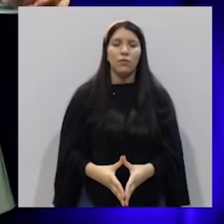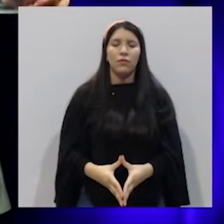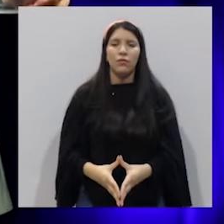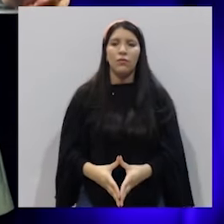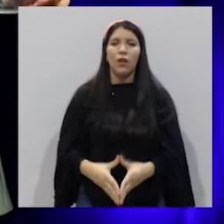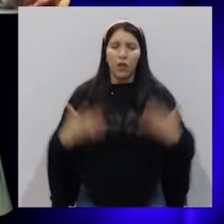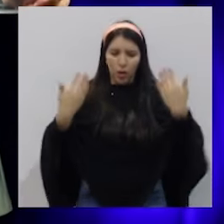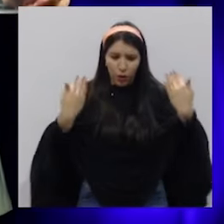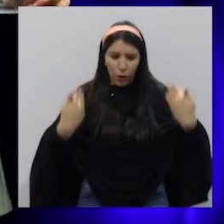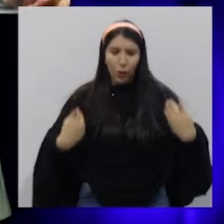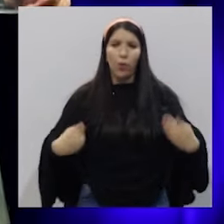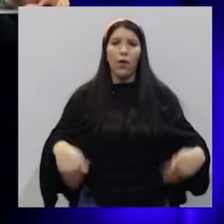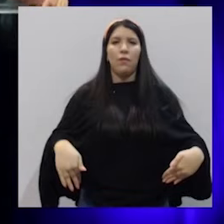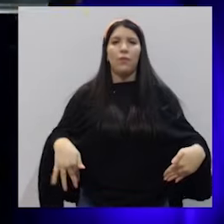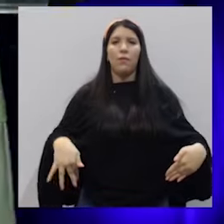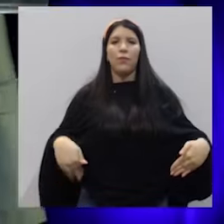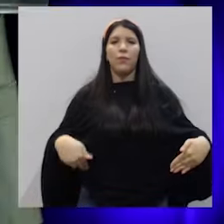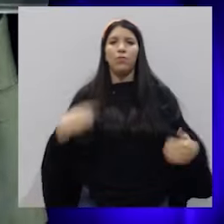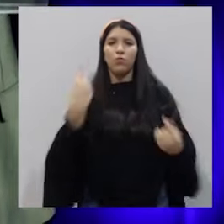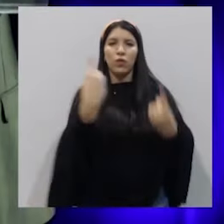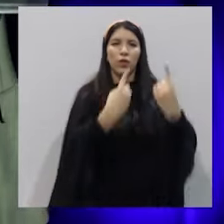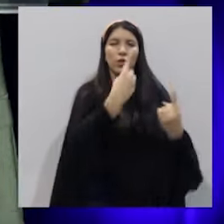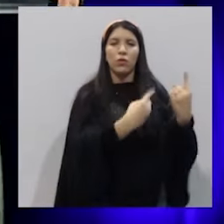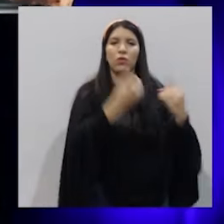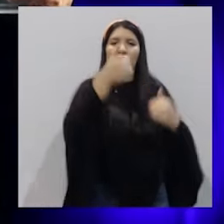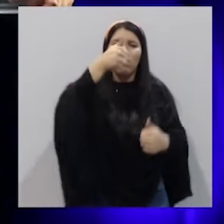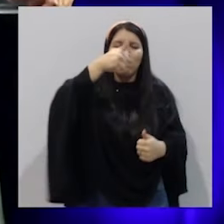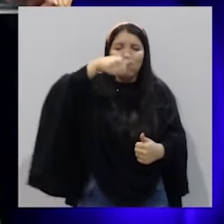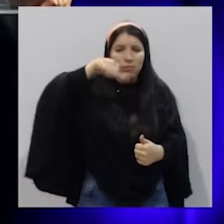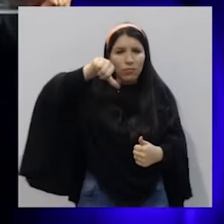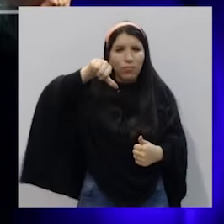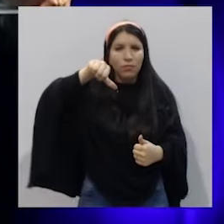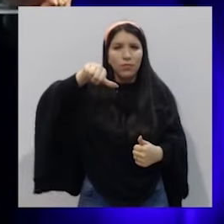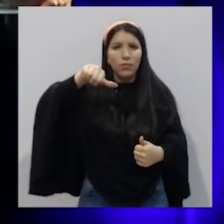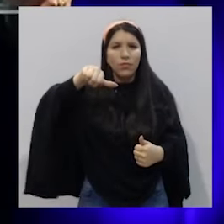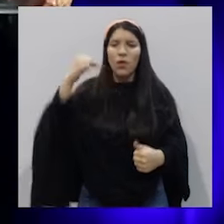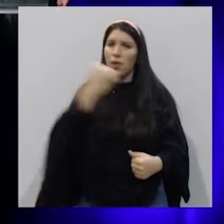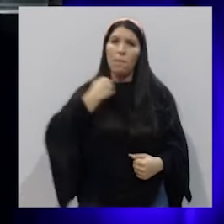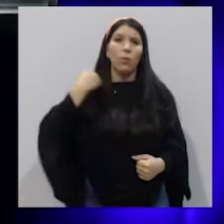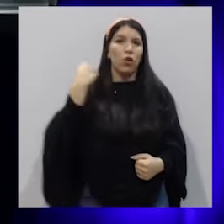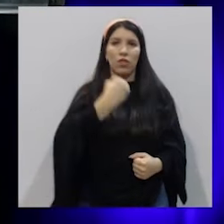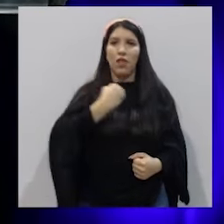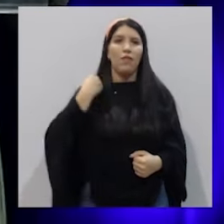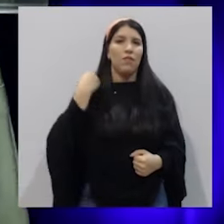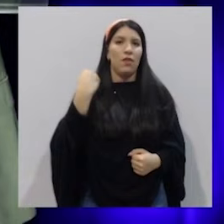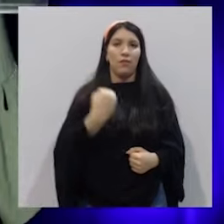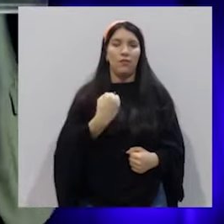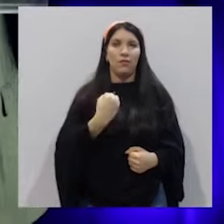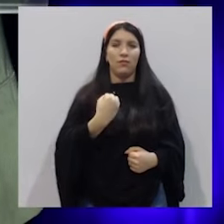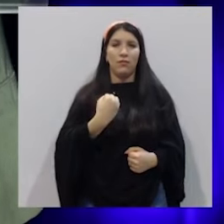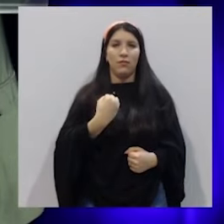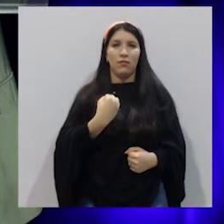débil da una enseñanza muy práctica jesús y ahí es donde jesús deja que